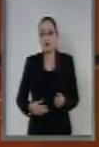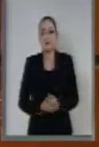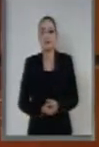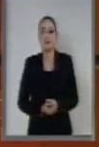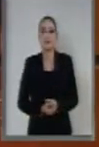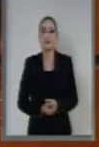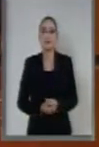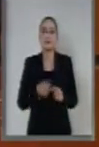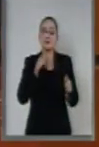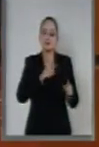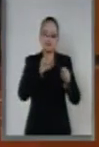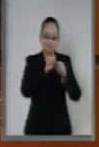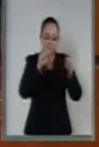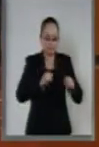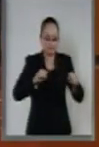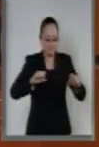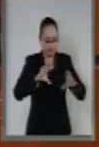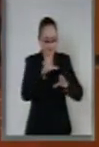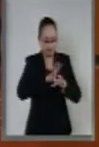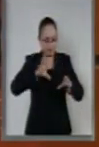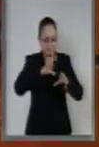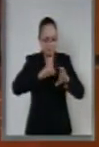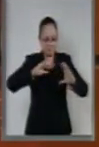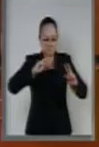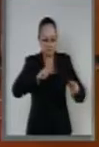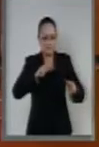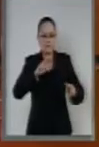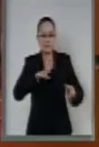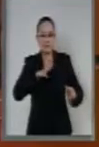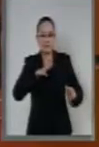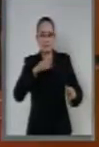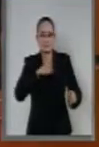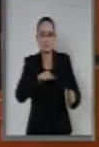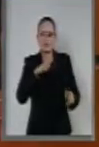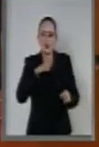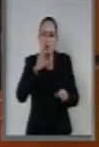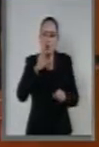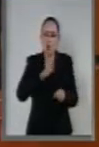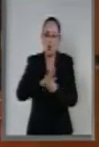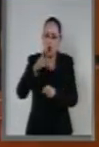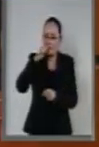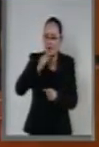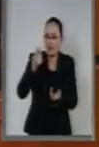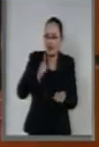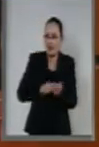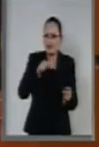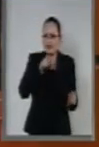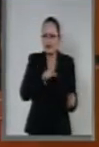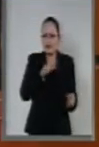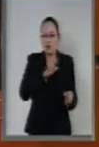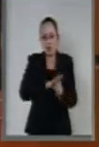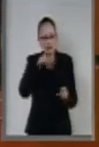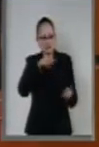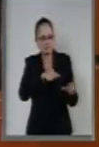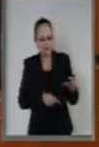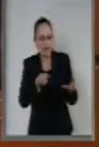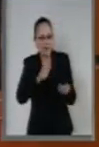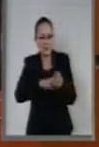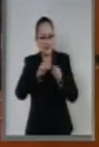evaluando el sistema en su conjunto de donde cojea el sistema nacional anticorrupción es justamente